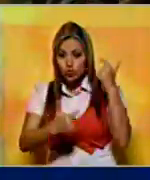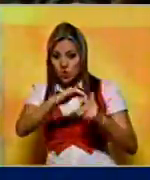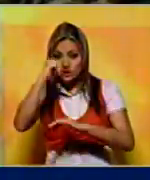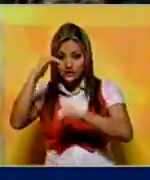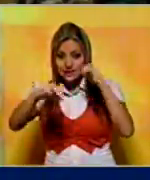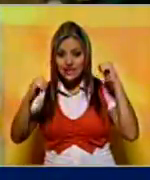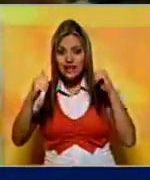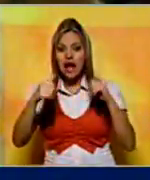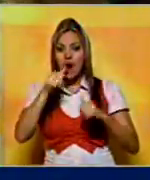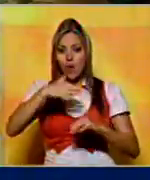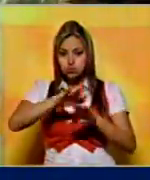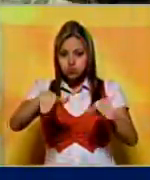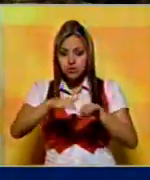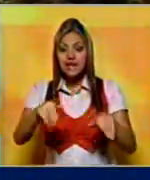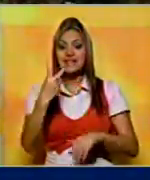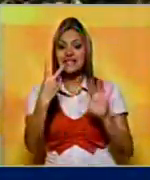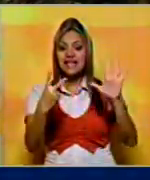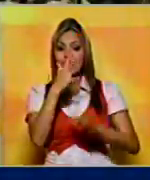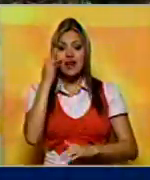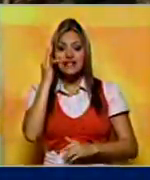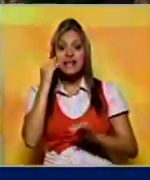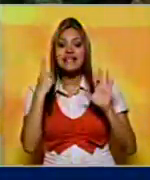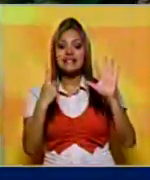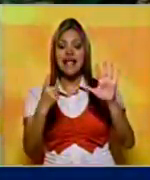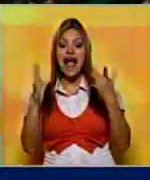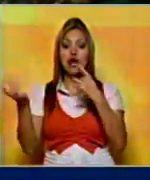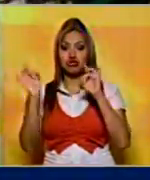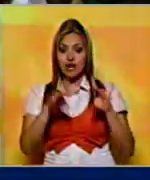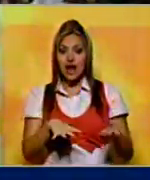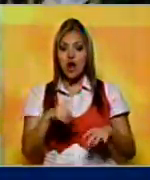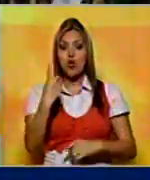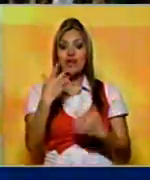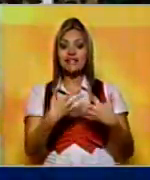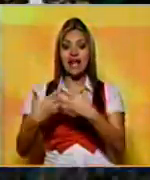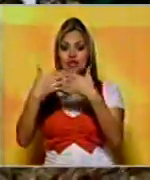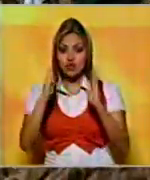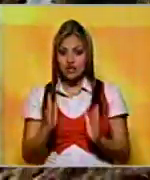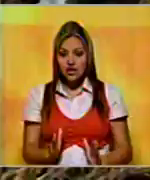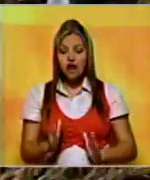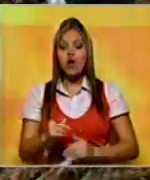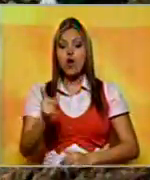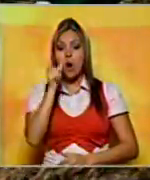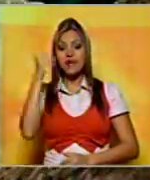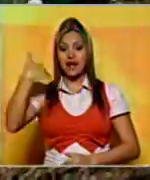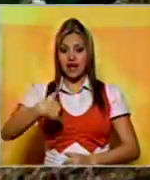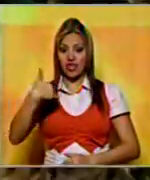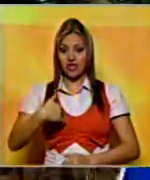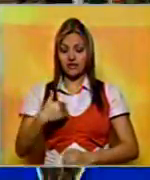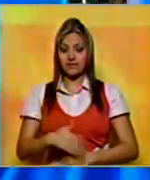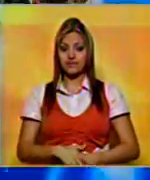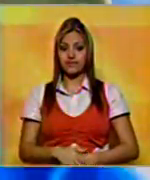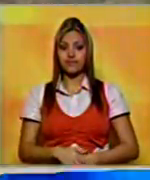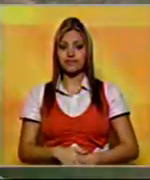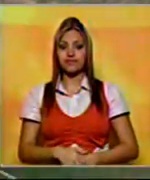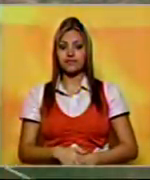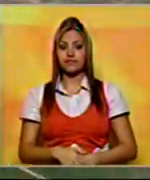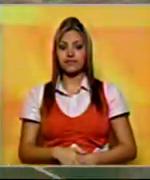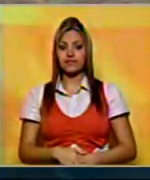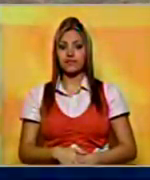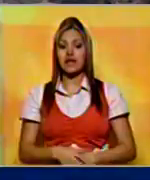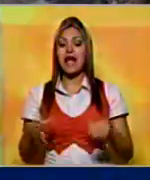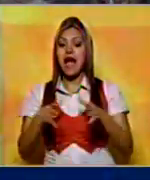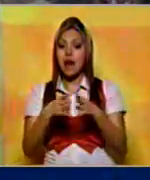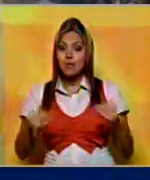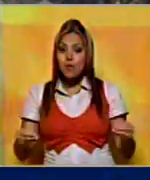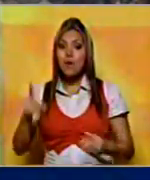Entre las víctimas estaban 7 franceses, 6 australianos, un estadounidense y un canadiense. En